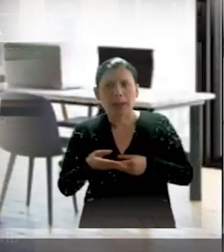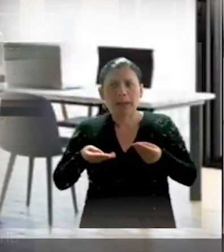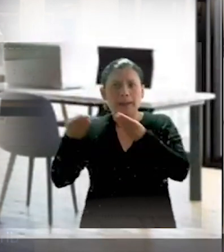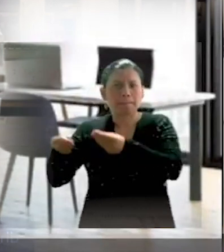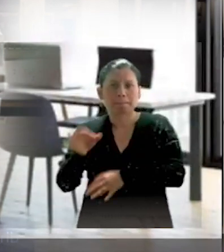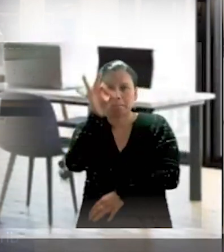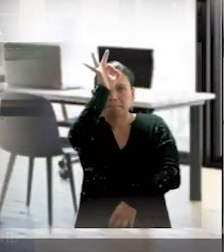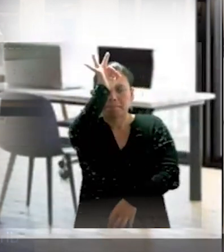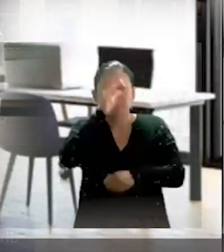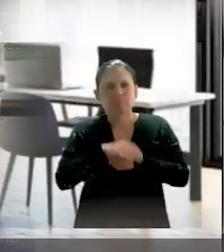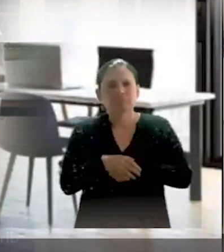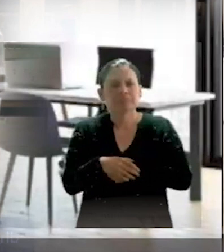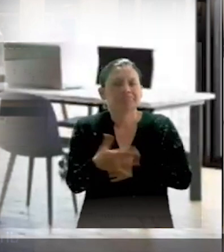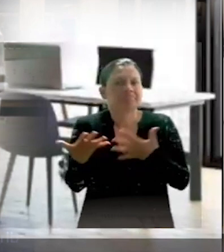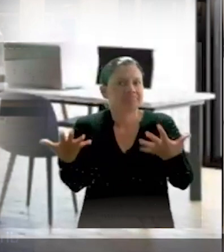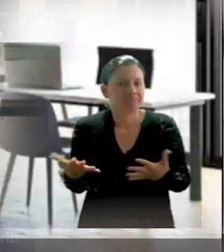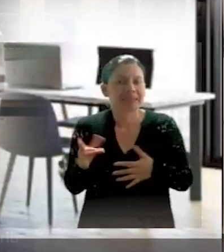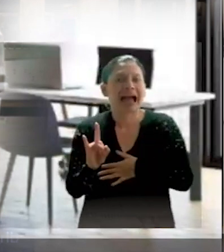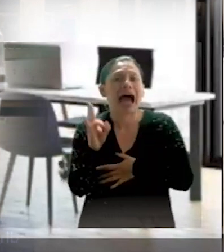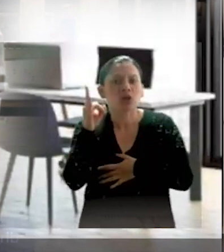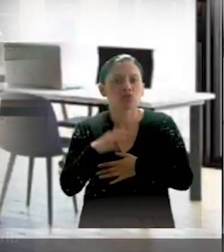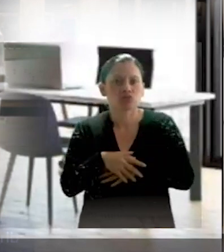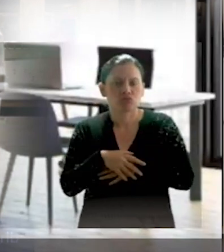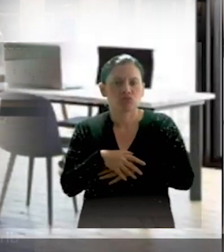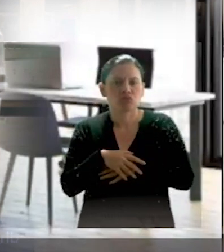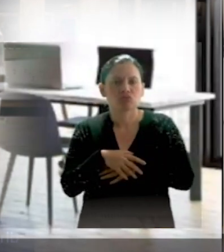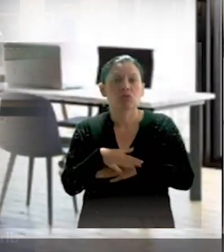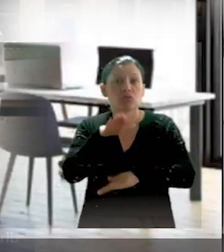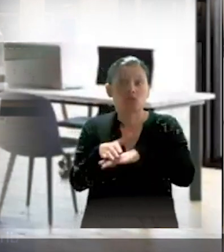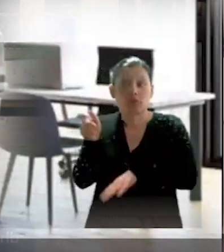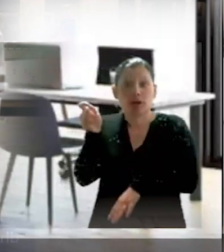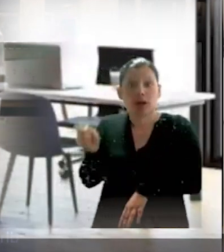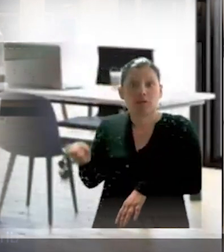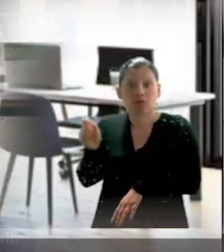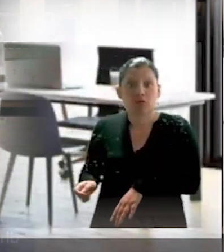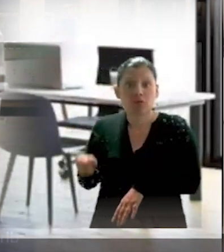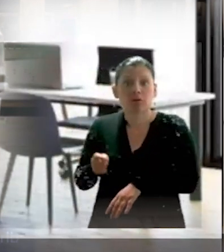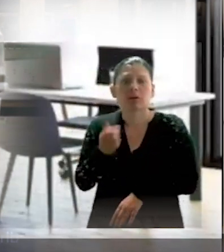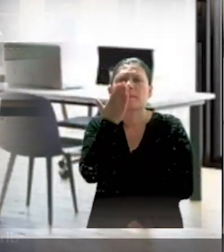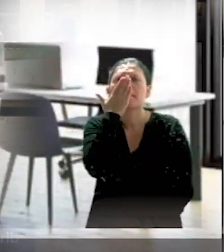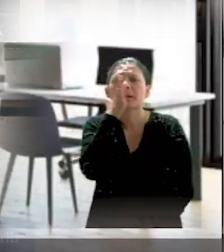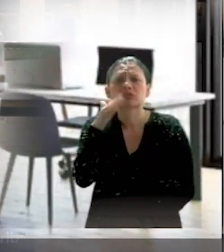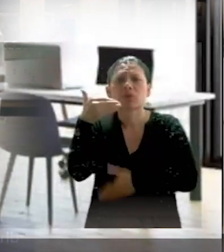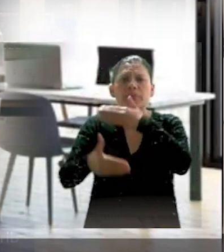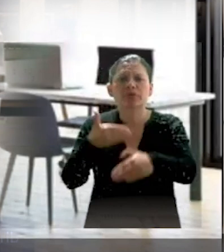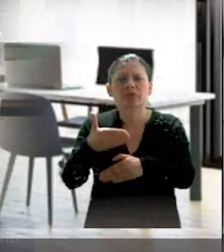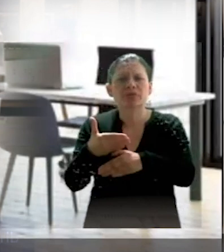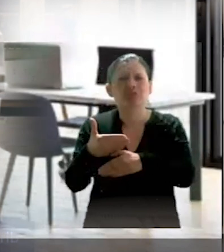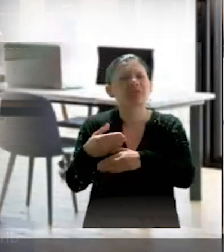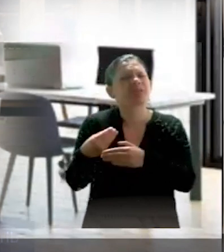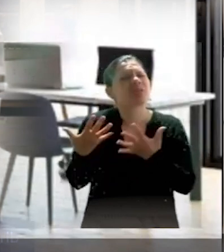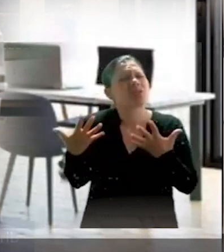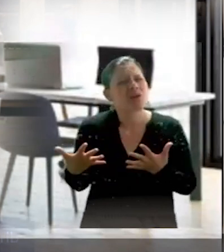haciendo. ¿Qué pasa en los casos que por culpa de los abogados se presentan la caducidad en un proceso? Aquí dice, ¿cómo